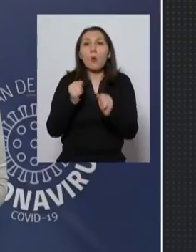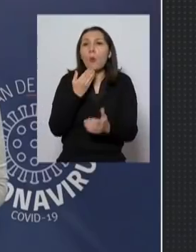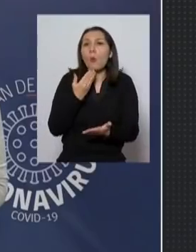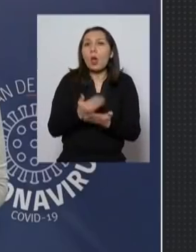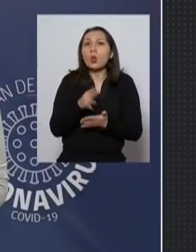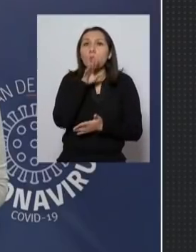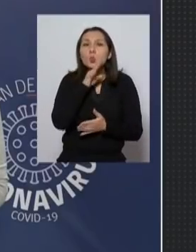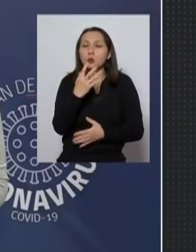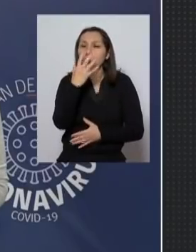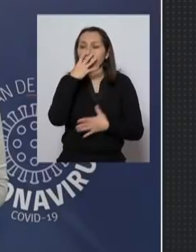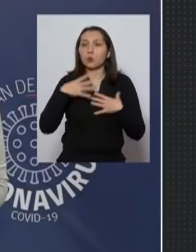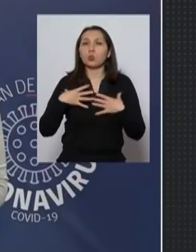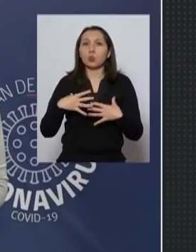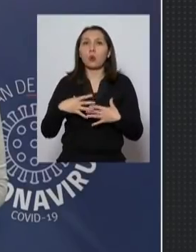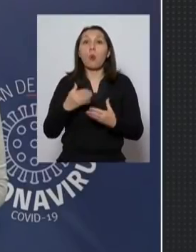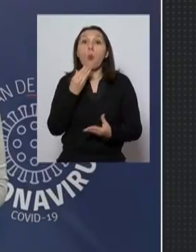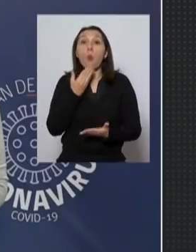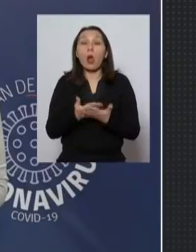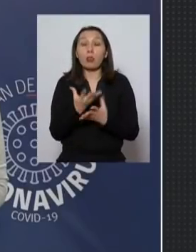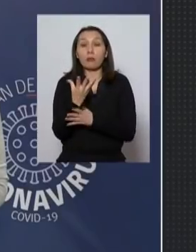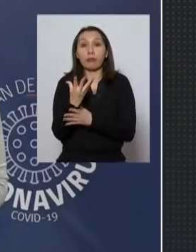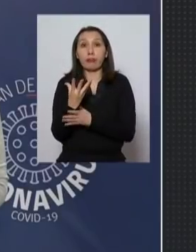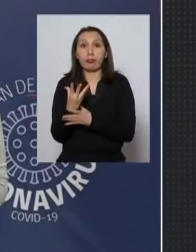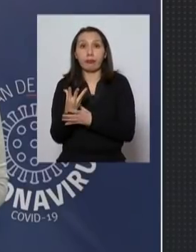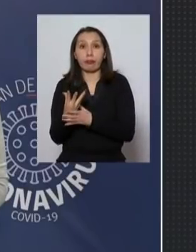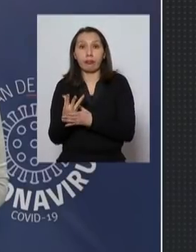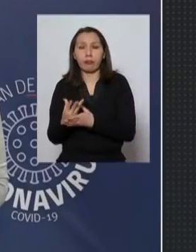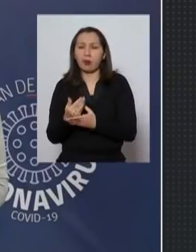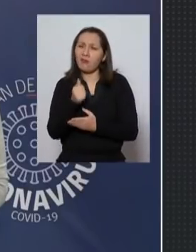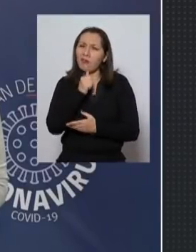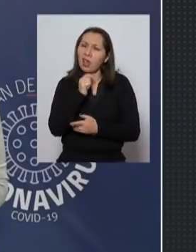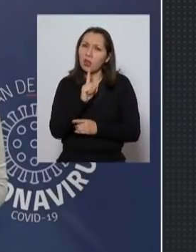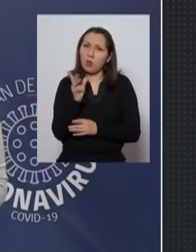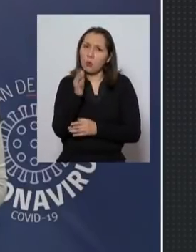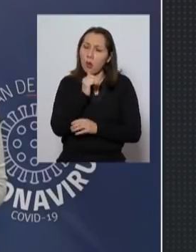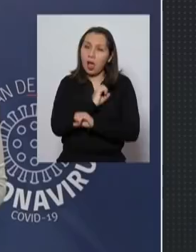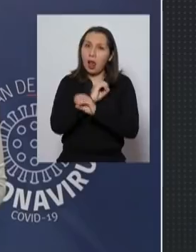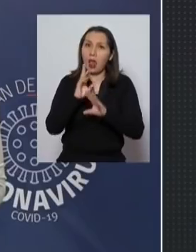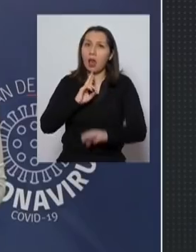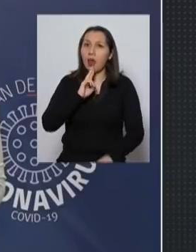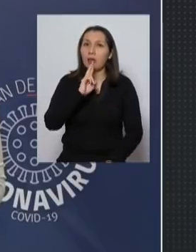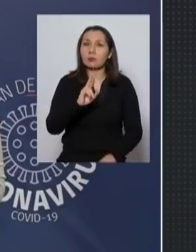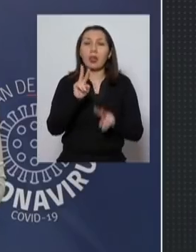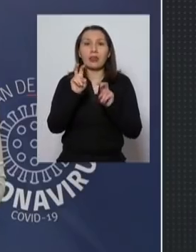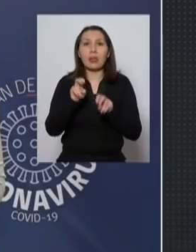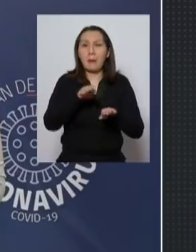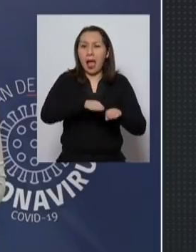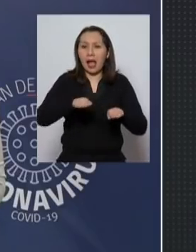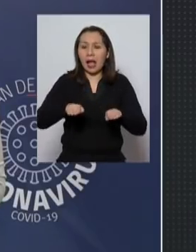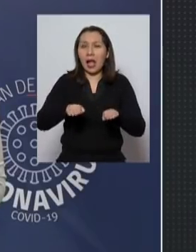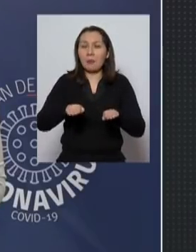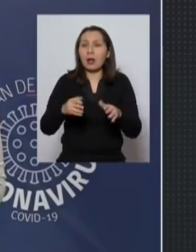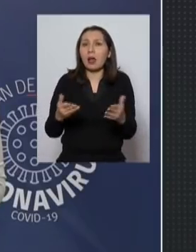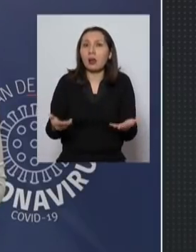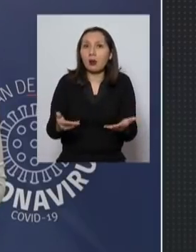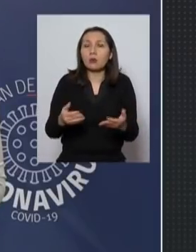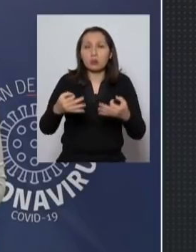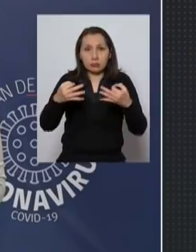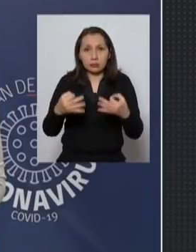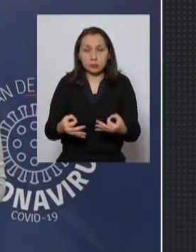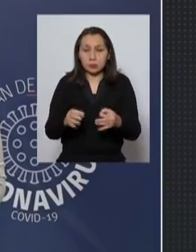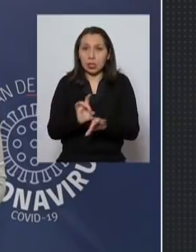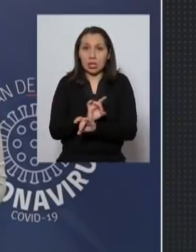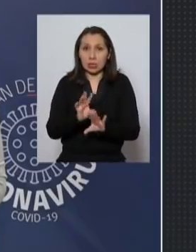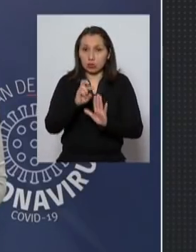el uso de los ventiladores por la escasez, y también no me quedó muy claro la respuesta que dio respecto a las camas. ¿Se consolidó